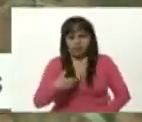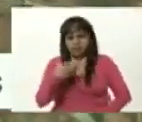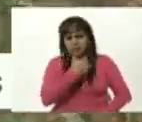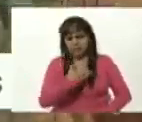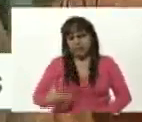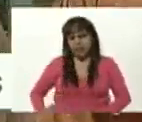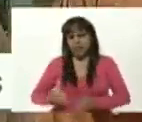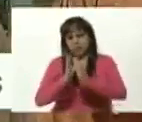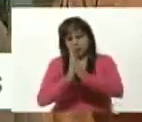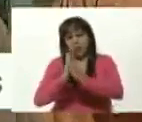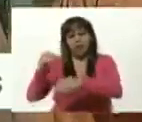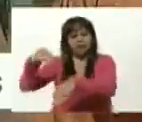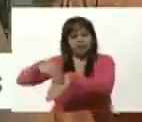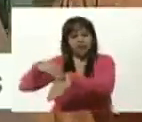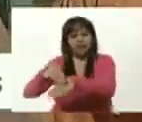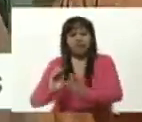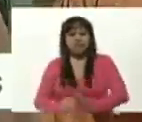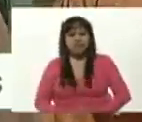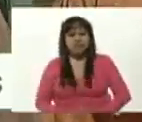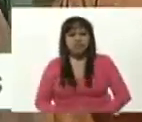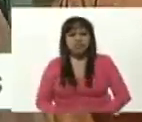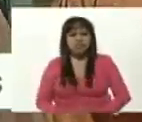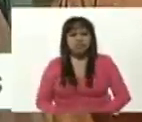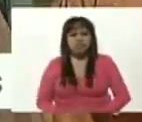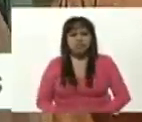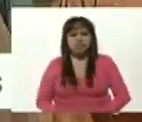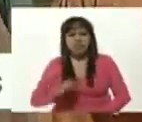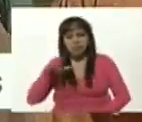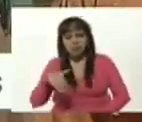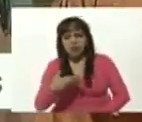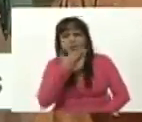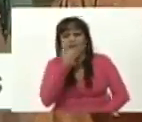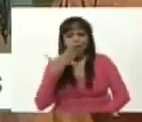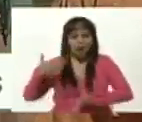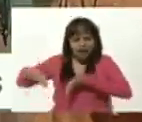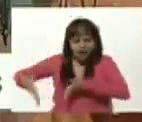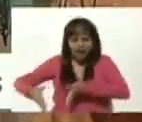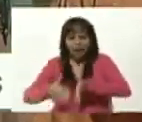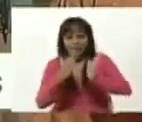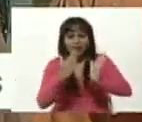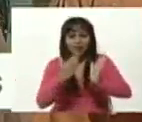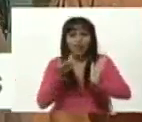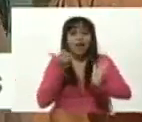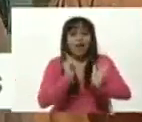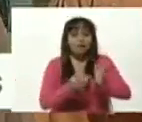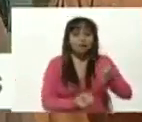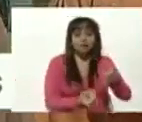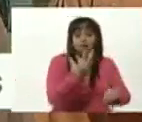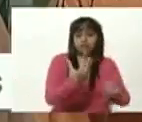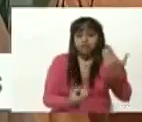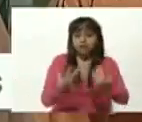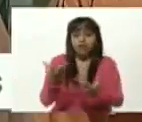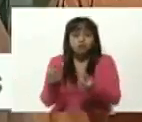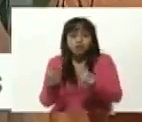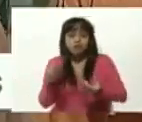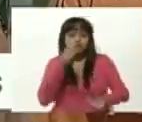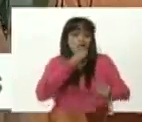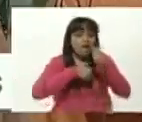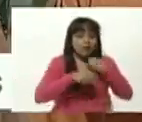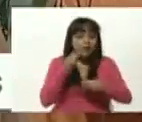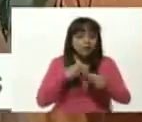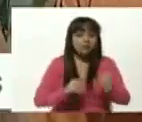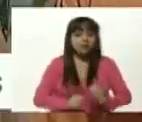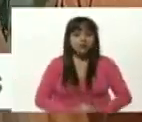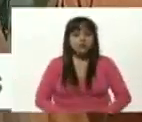si nos podían acomodar la vía hacia El Jarillo, ya que somos una zona altamente productiva, como la de San Pedro y El